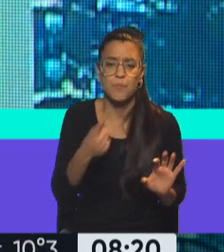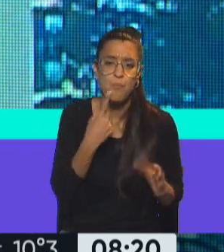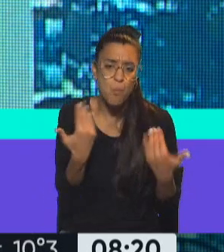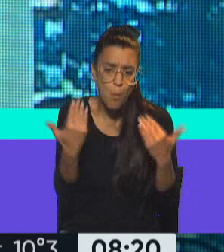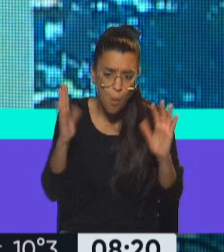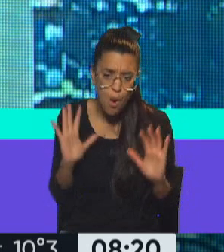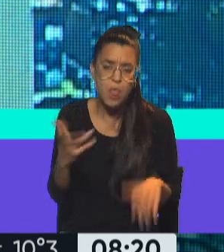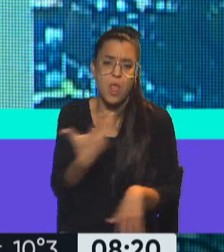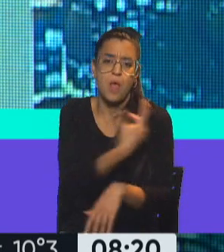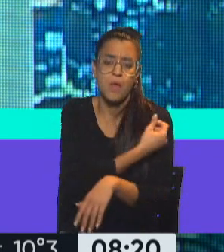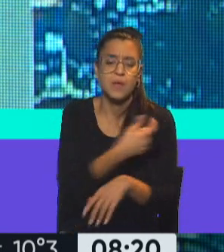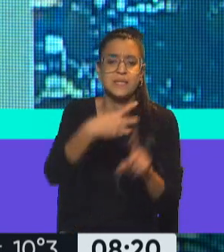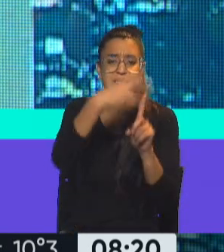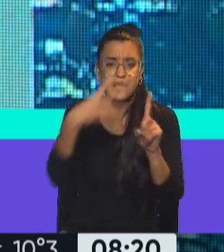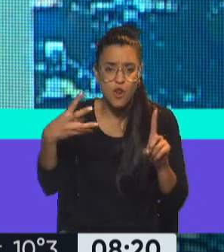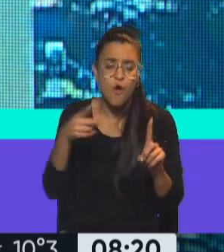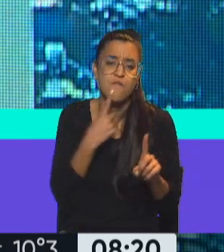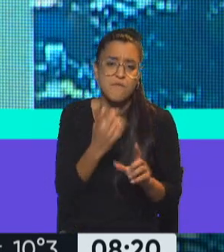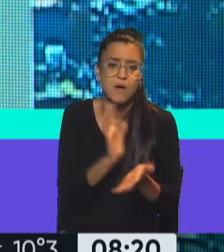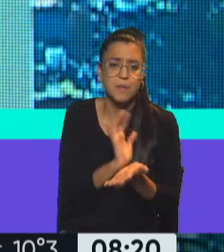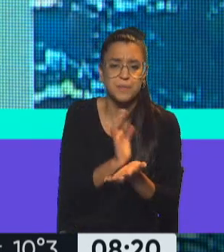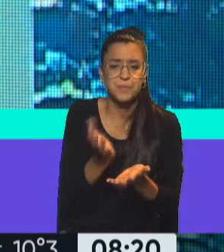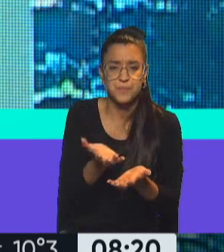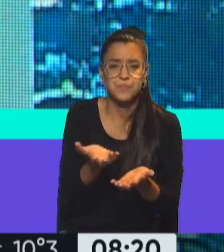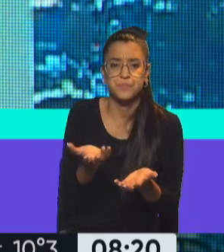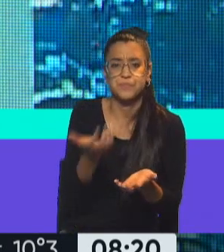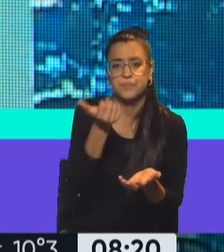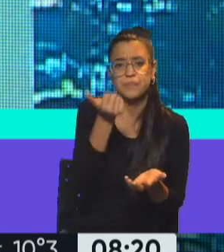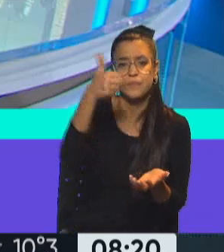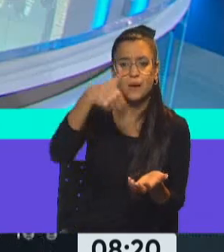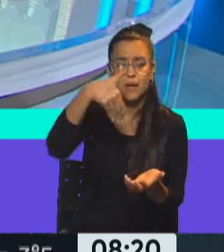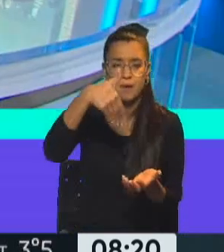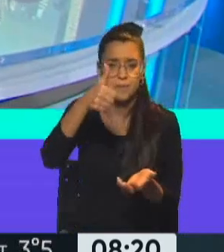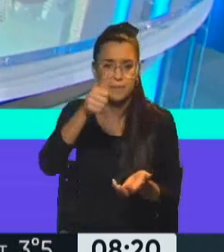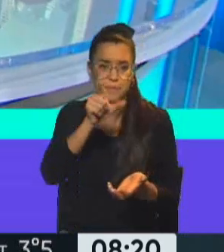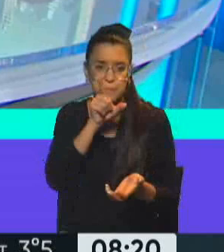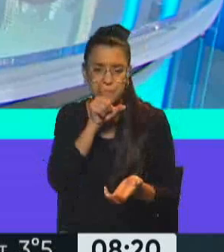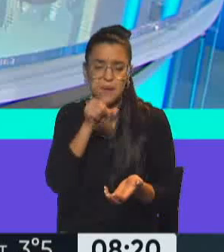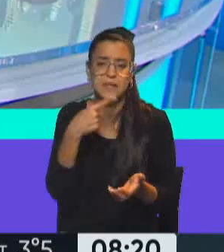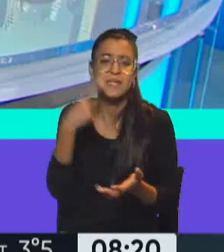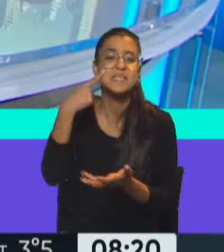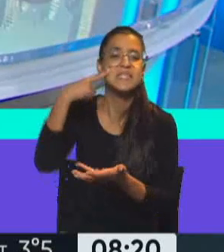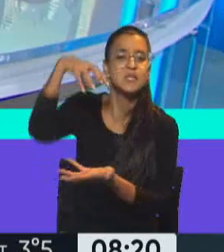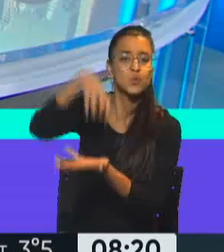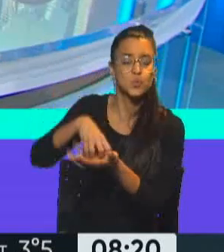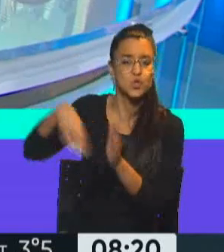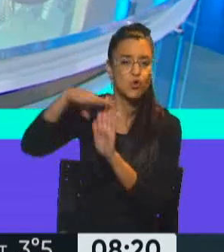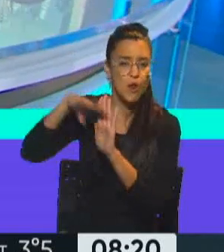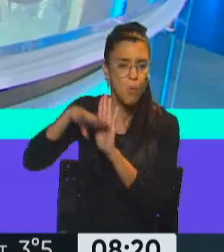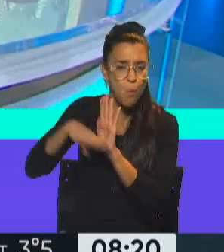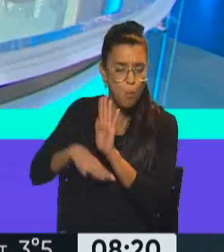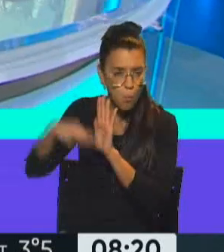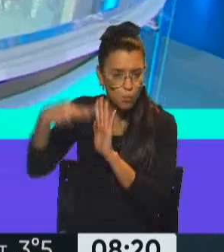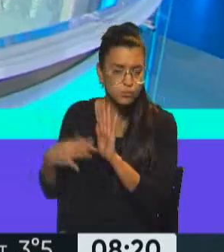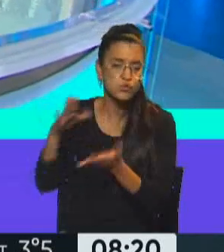podría vacunar con la vacuna de Sinopharm en base a lo que ANMAT, que es nuestra institución regulatoria en caso